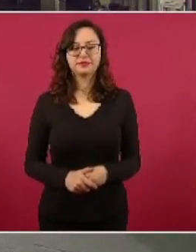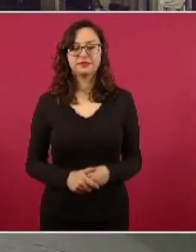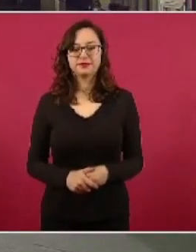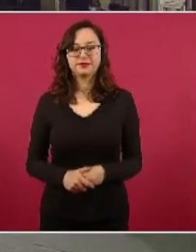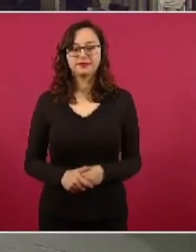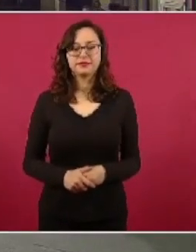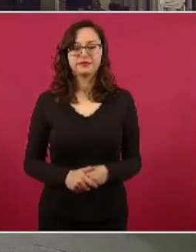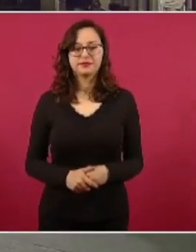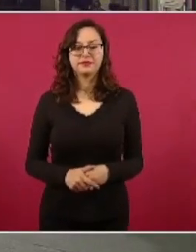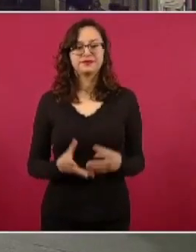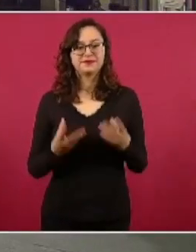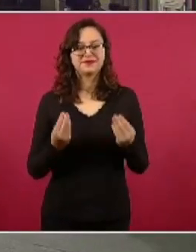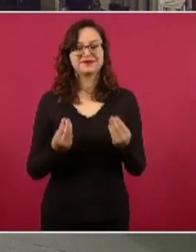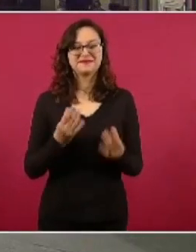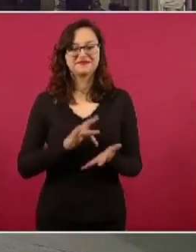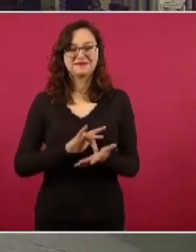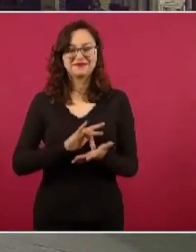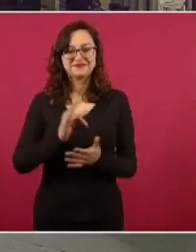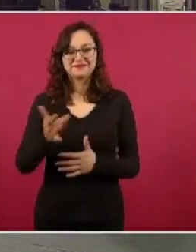Muchas gracias.